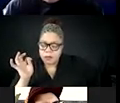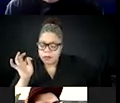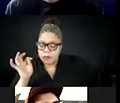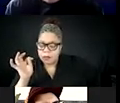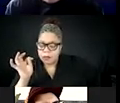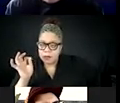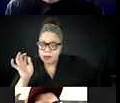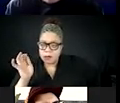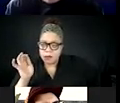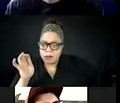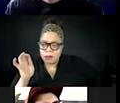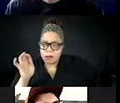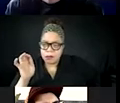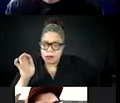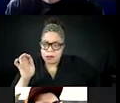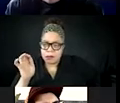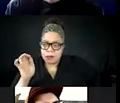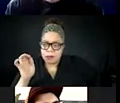en